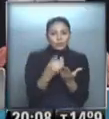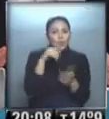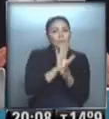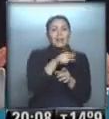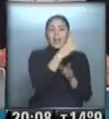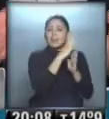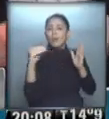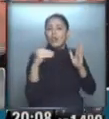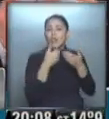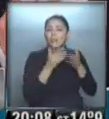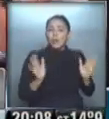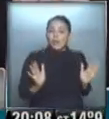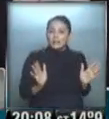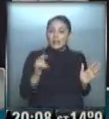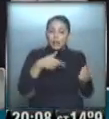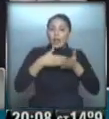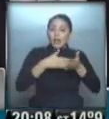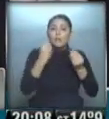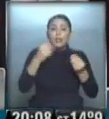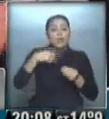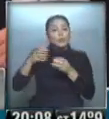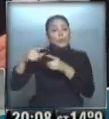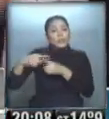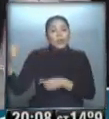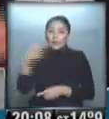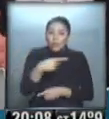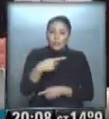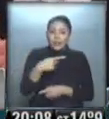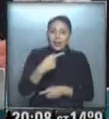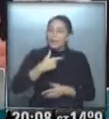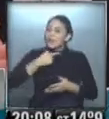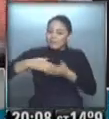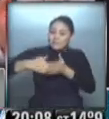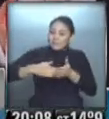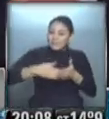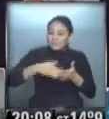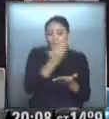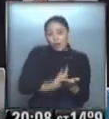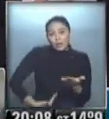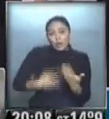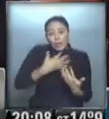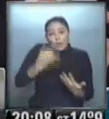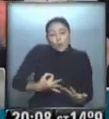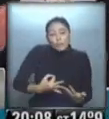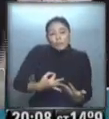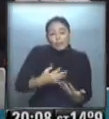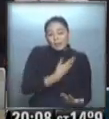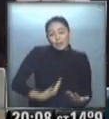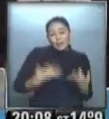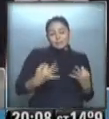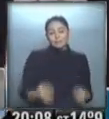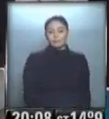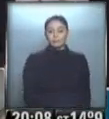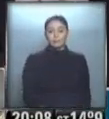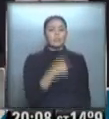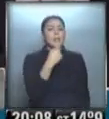modelo de democracia y donde está trabada porque la oposición directamente impide que el gobierno cumpla su función, que es gobernar.